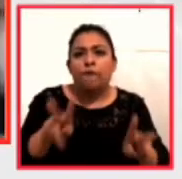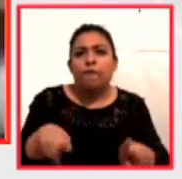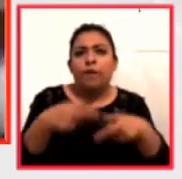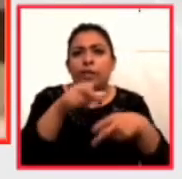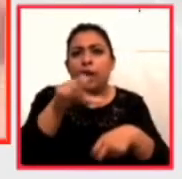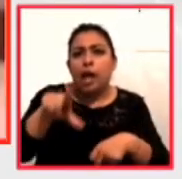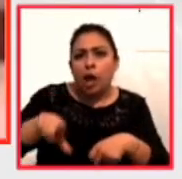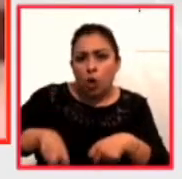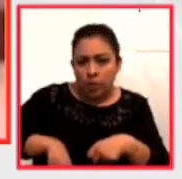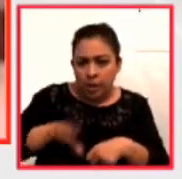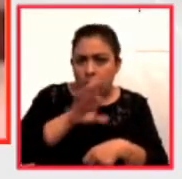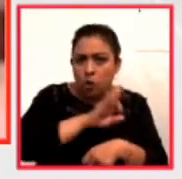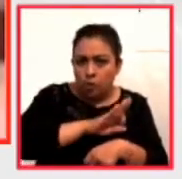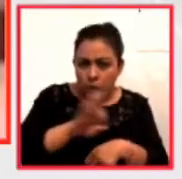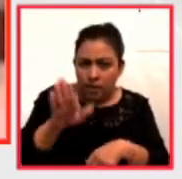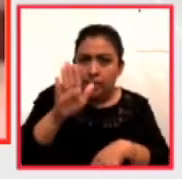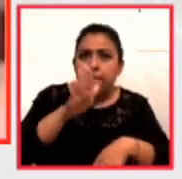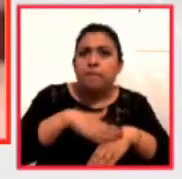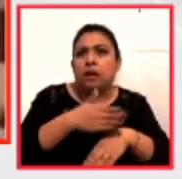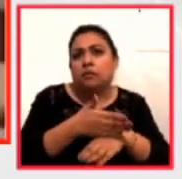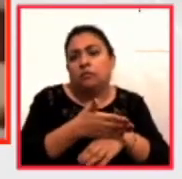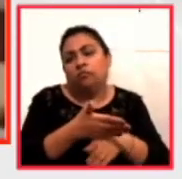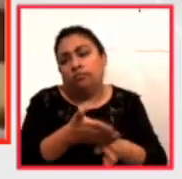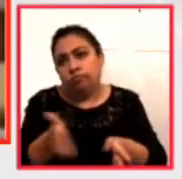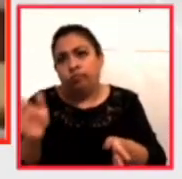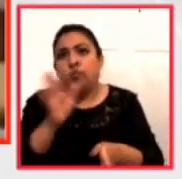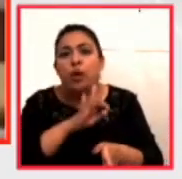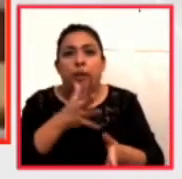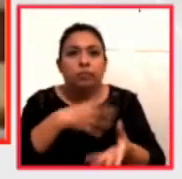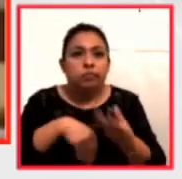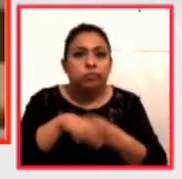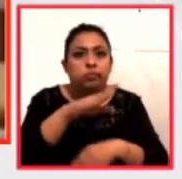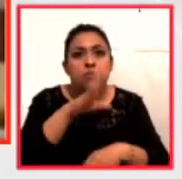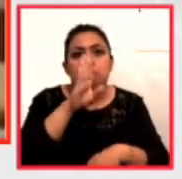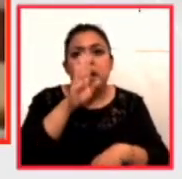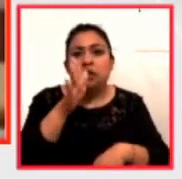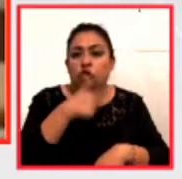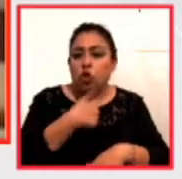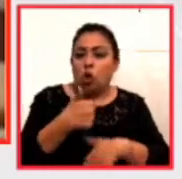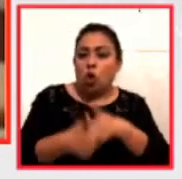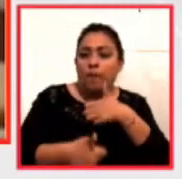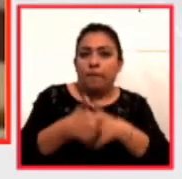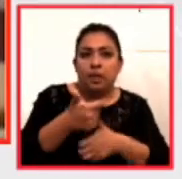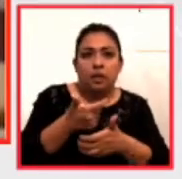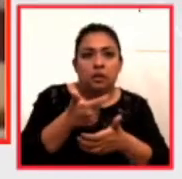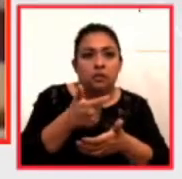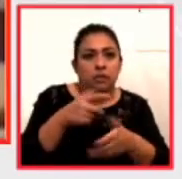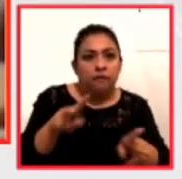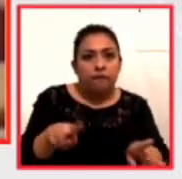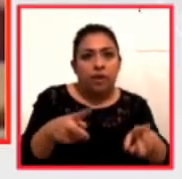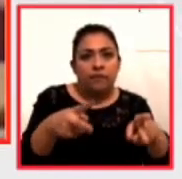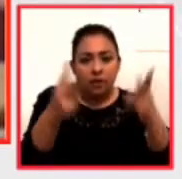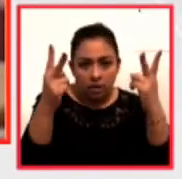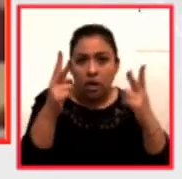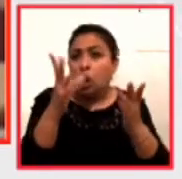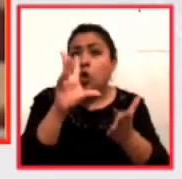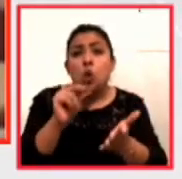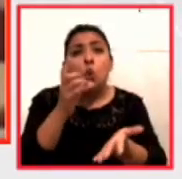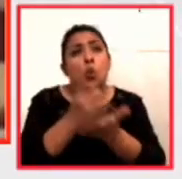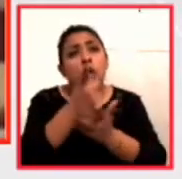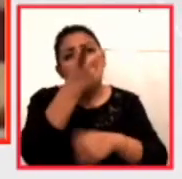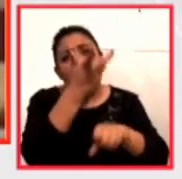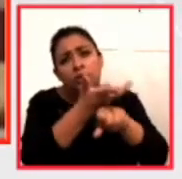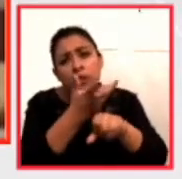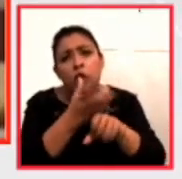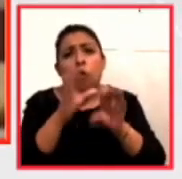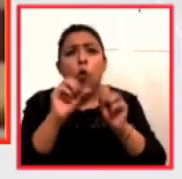y ampliar la capacidad y posibilidad de ser mucho más competitivos y ya no solamente con nuestro vecino del norte y con